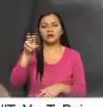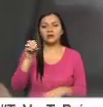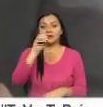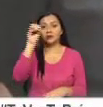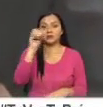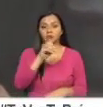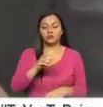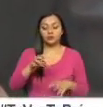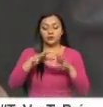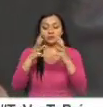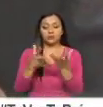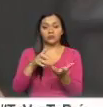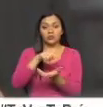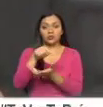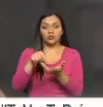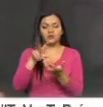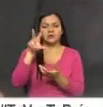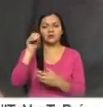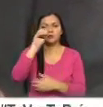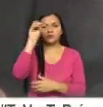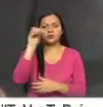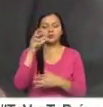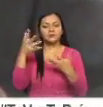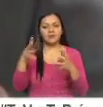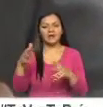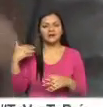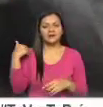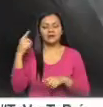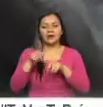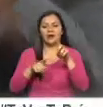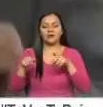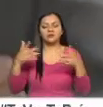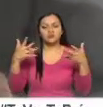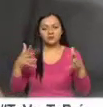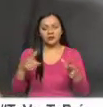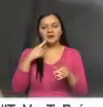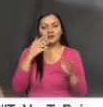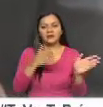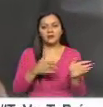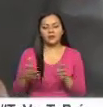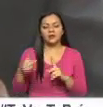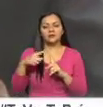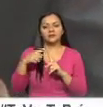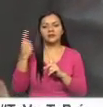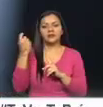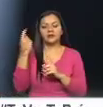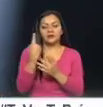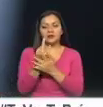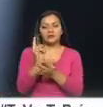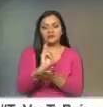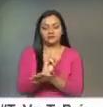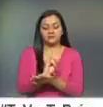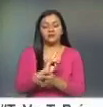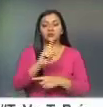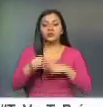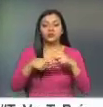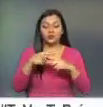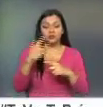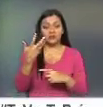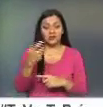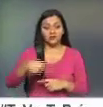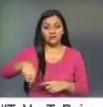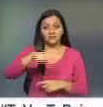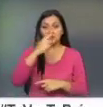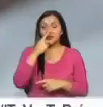aproximadamente de países, tienen ya al menos un sistema de dinero electrónico. Quienes estén interesados